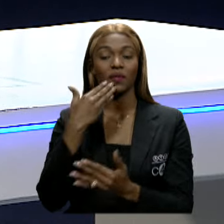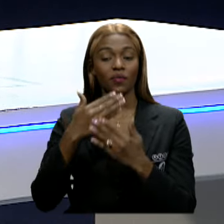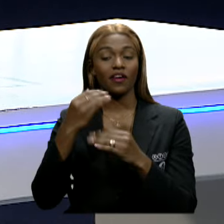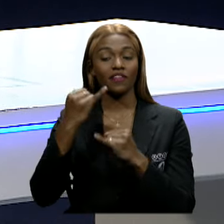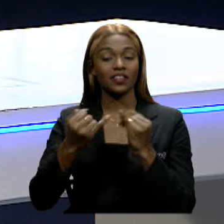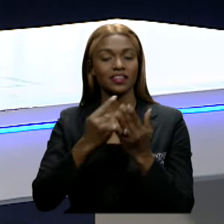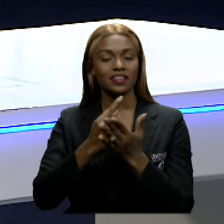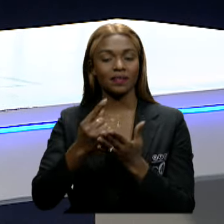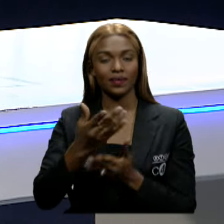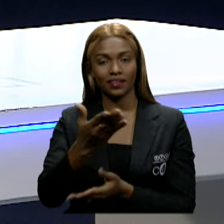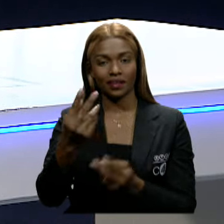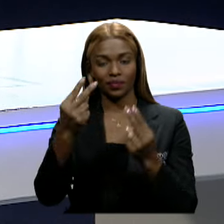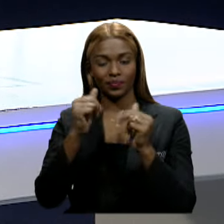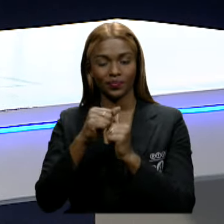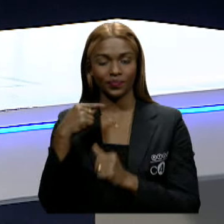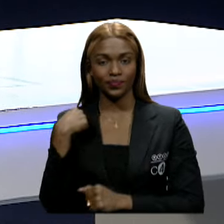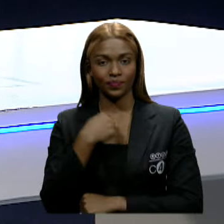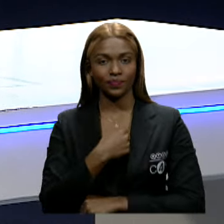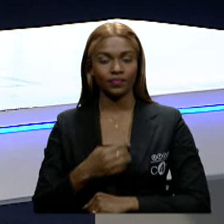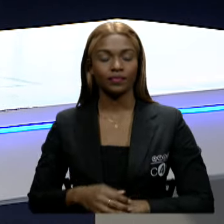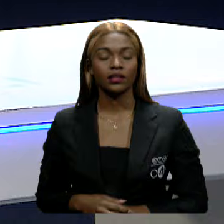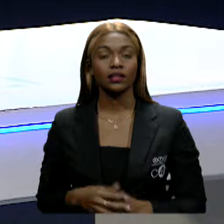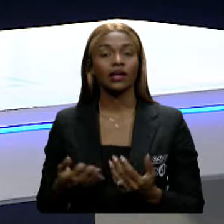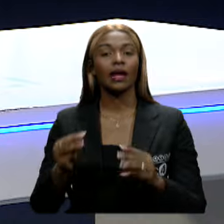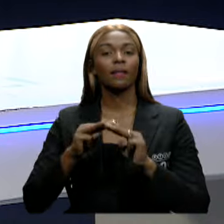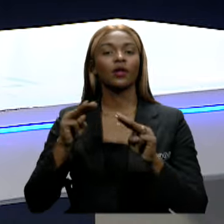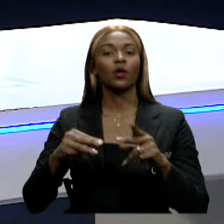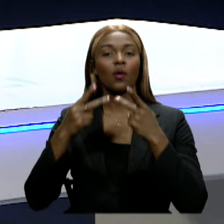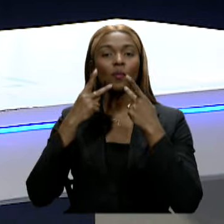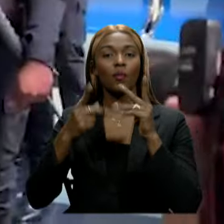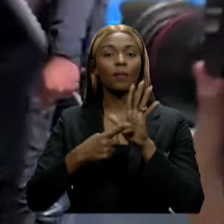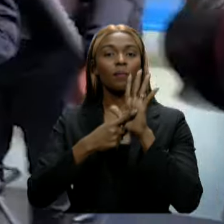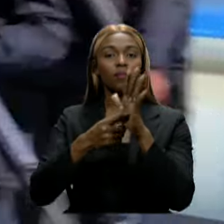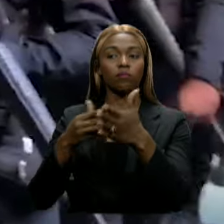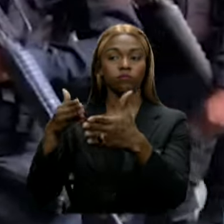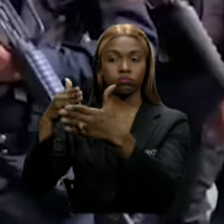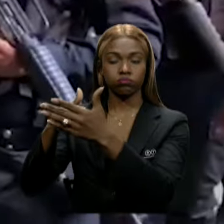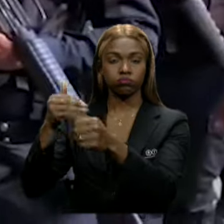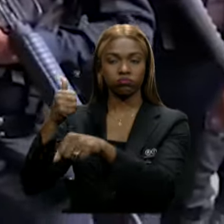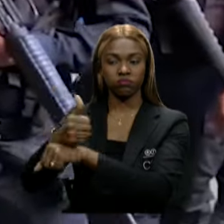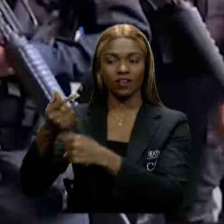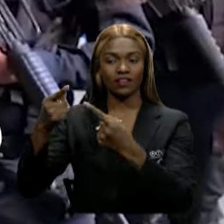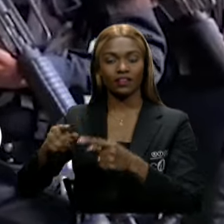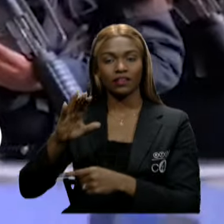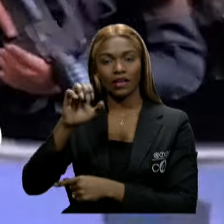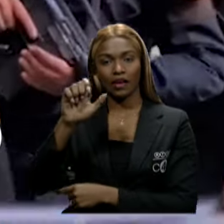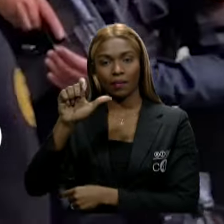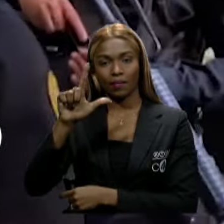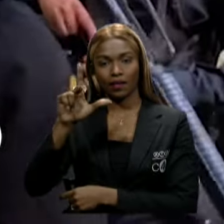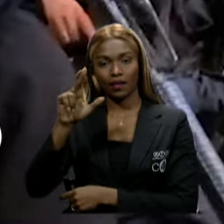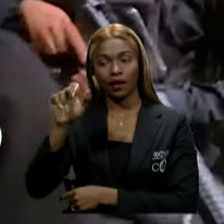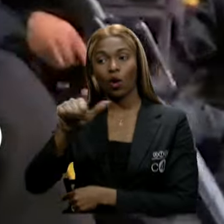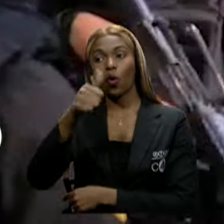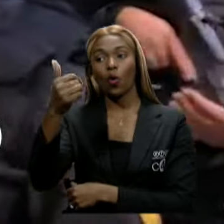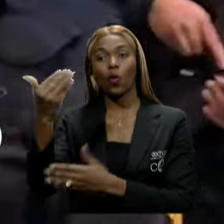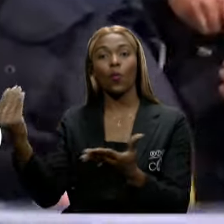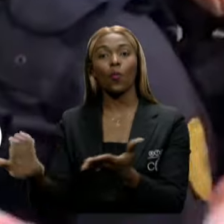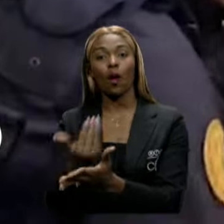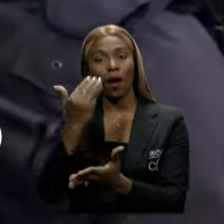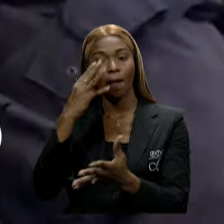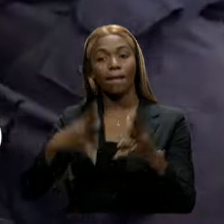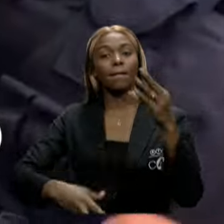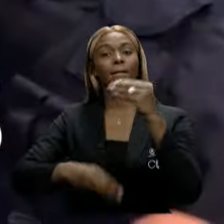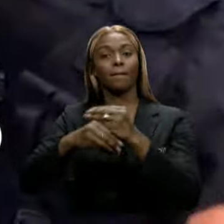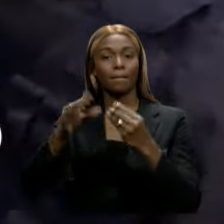nuestra gente. El Ministerio Público presentó acusación en contra de los implicados en el caso Calamar y otros nuevos que serán agregados en